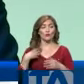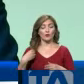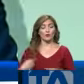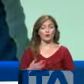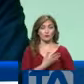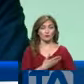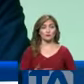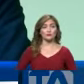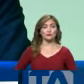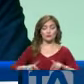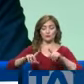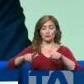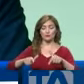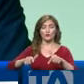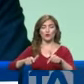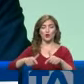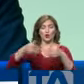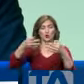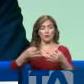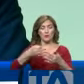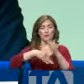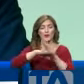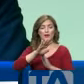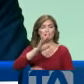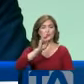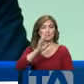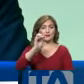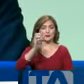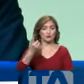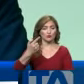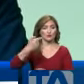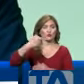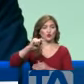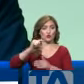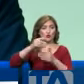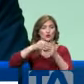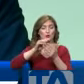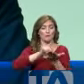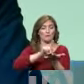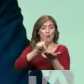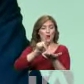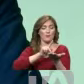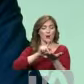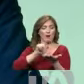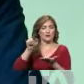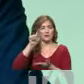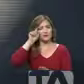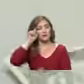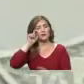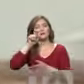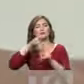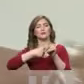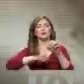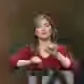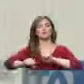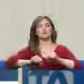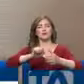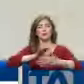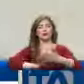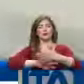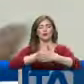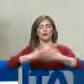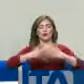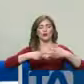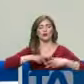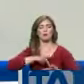de la república ha cumplido con más de 700 millones de dólares de sus 1.200 ministros recuerda que lo que se acordó en mayo pasado fue un cronograma de